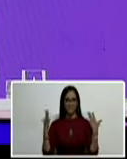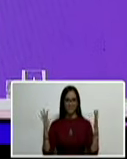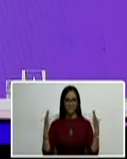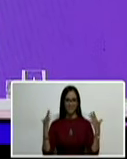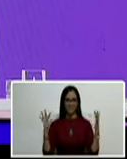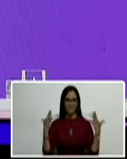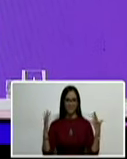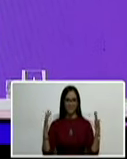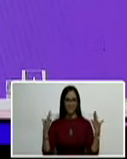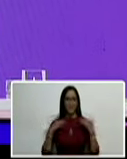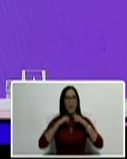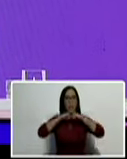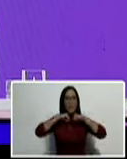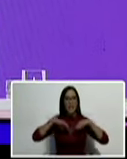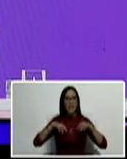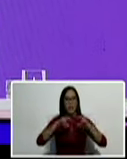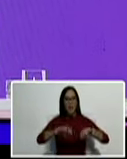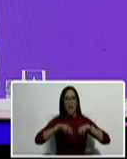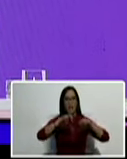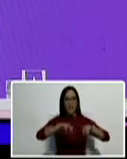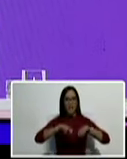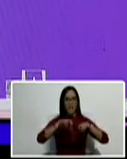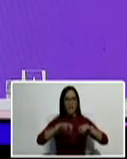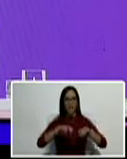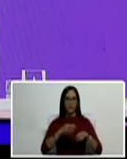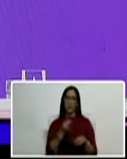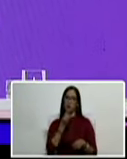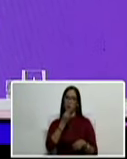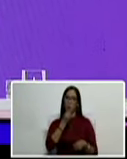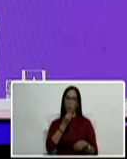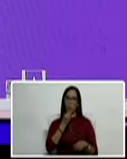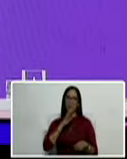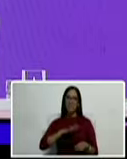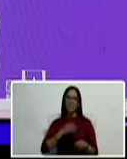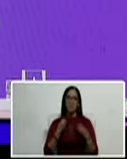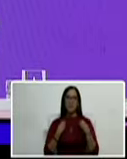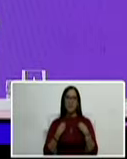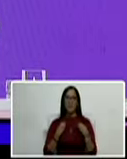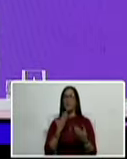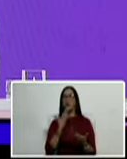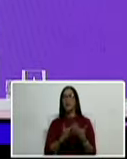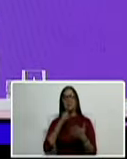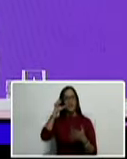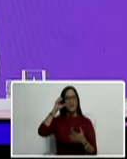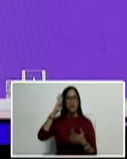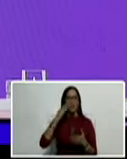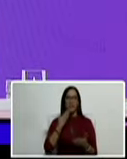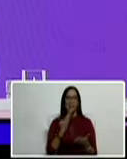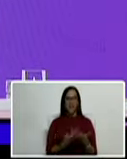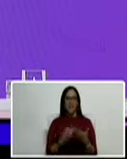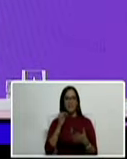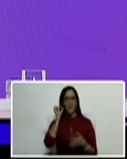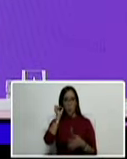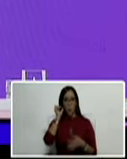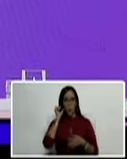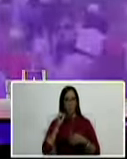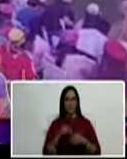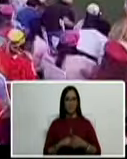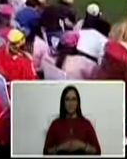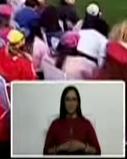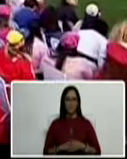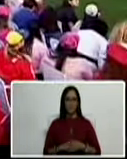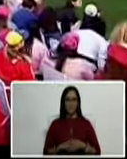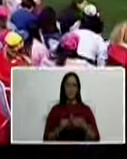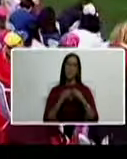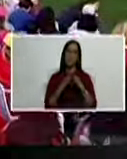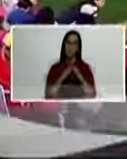El milagro agrícola y económico que estamos viviendo, gracias a Dios y gracias a la mujer. Y todo